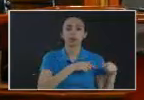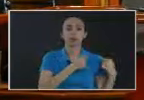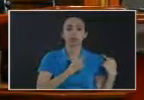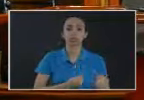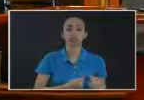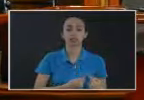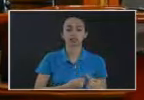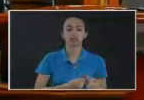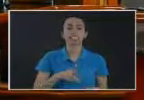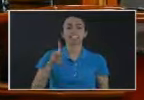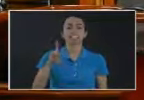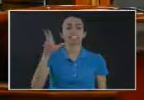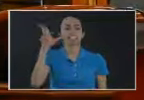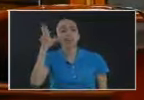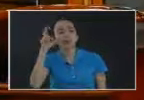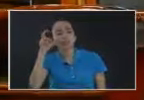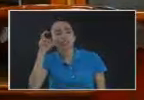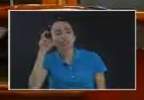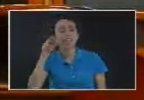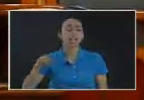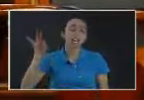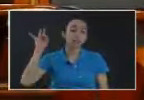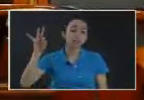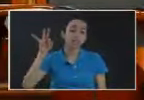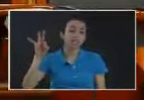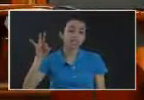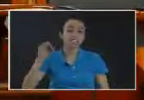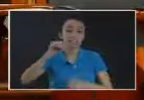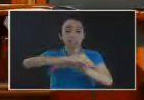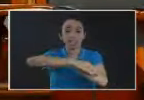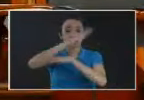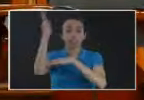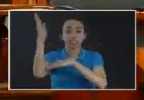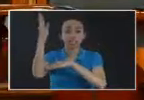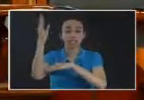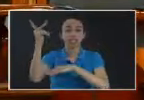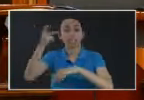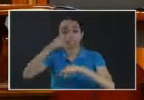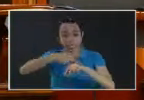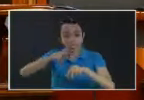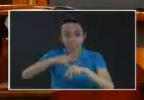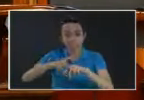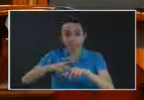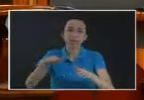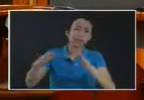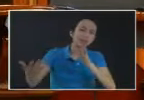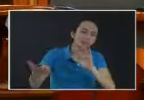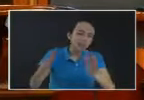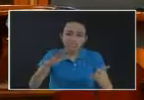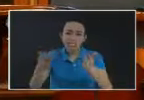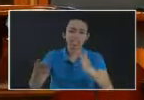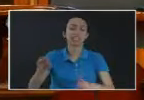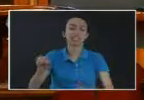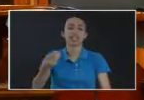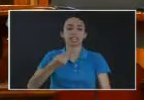Y escuché los mensajes de la mañana y de la tarde, y como si eran una, como si nos hubiéramos puesto de acuerdo con los demás